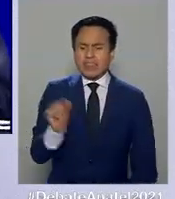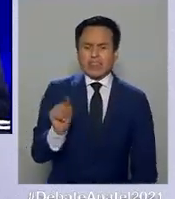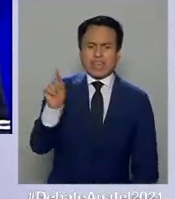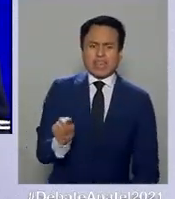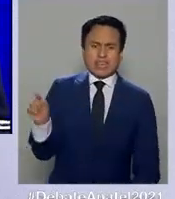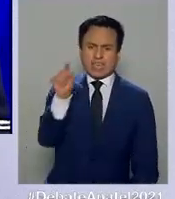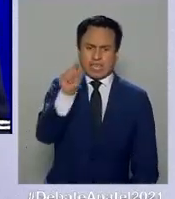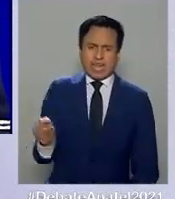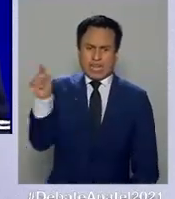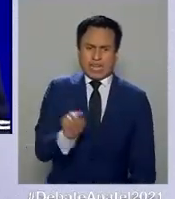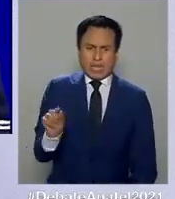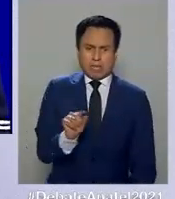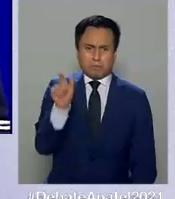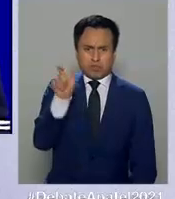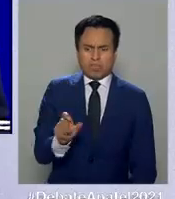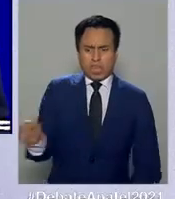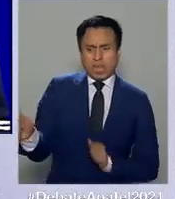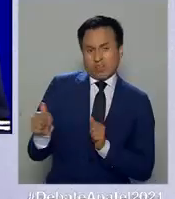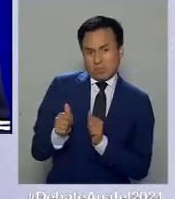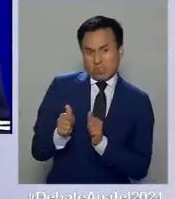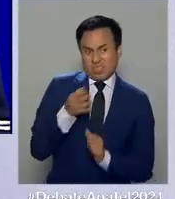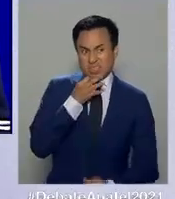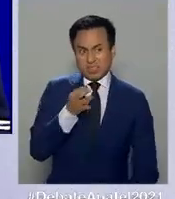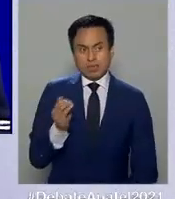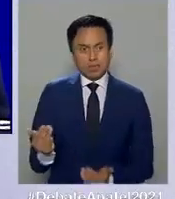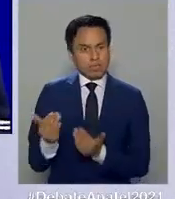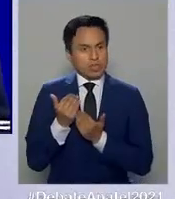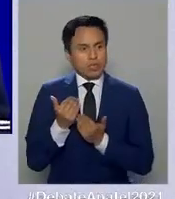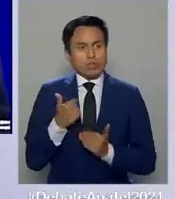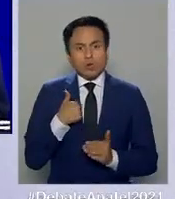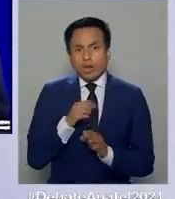Denigra a una persona que se pone al lado mío y dice que es mi partidario.